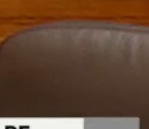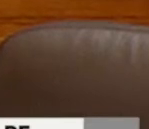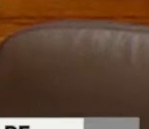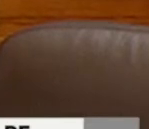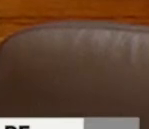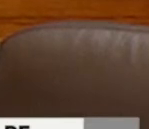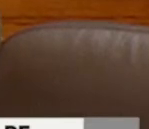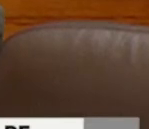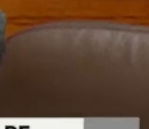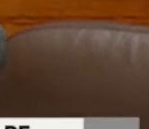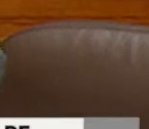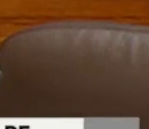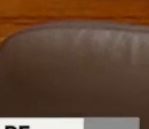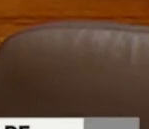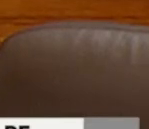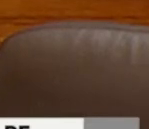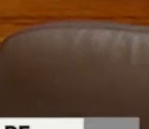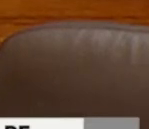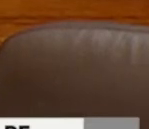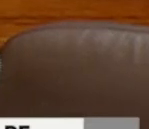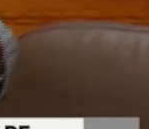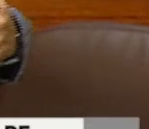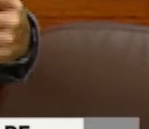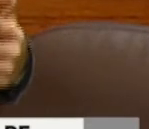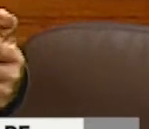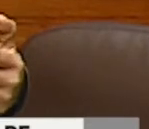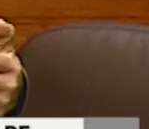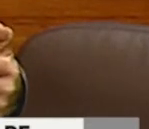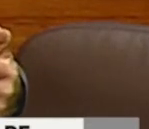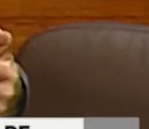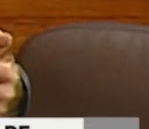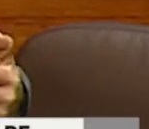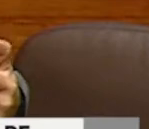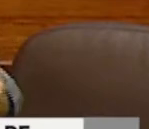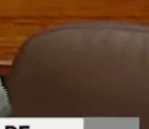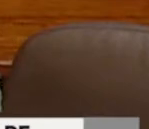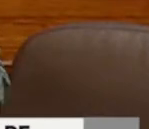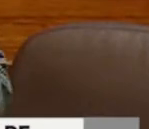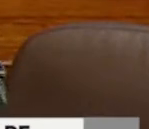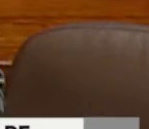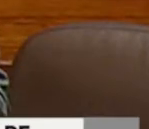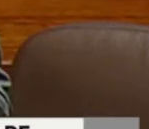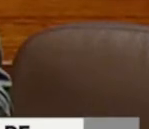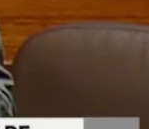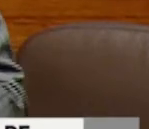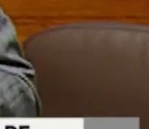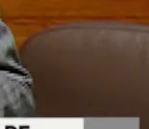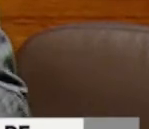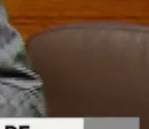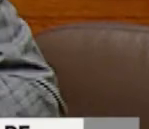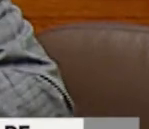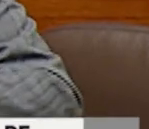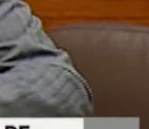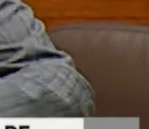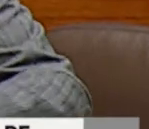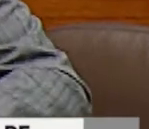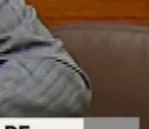que ordena el dinero que no se gasta retorne al Fondo del Tesoro Público. Entonces estamos pidiendo que ese